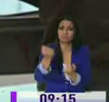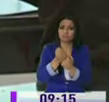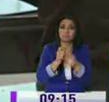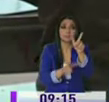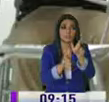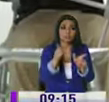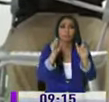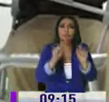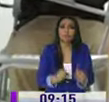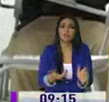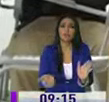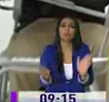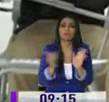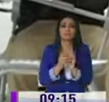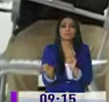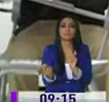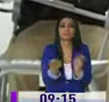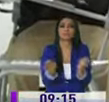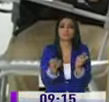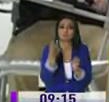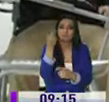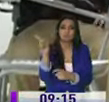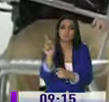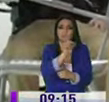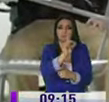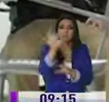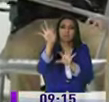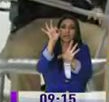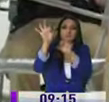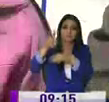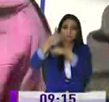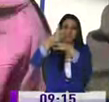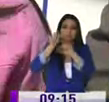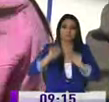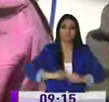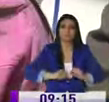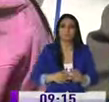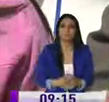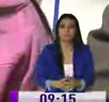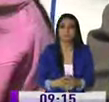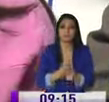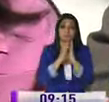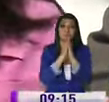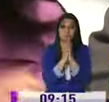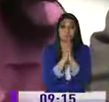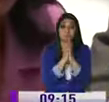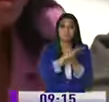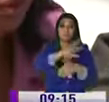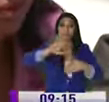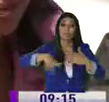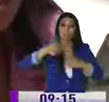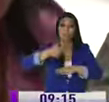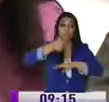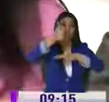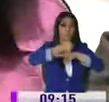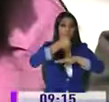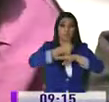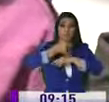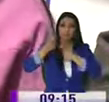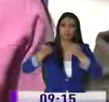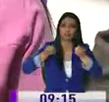puedan recuperar el poder de decisión en torno a la selección de autoridades demandamos que todas las autoridades de control